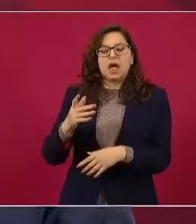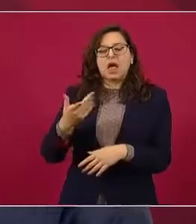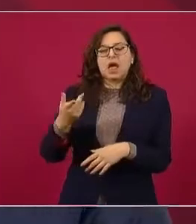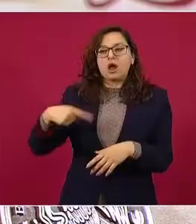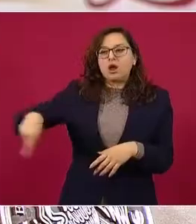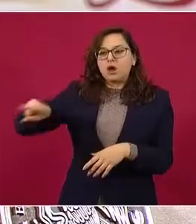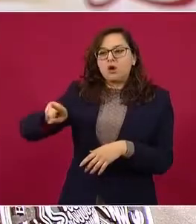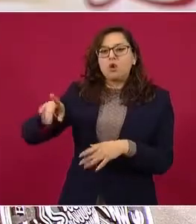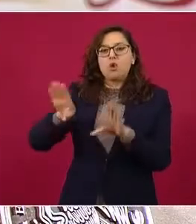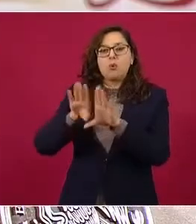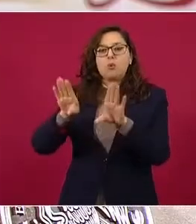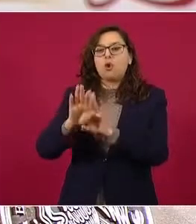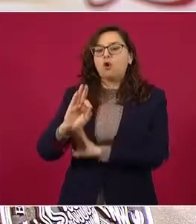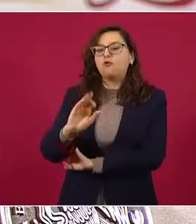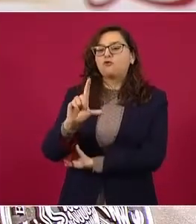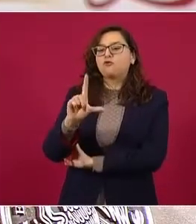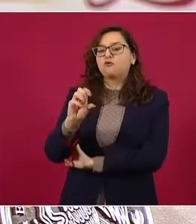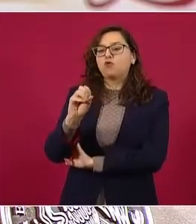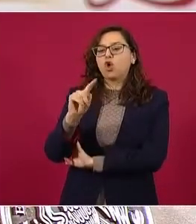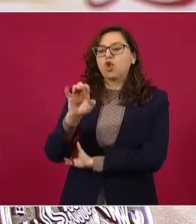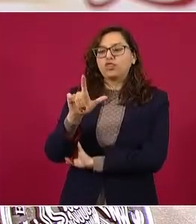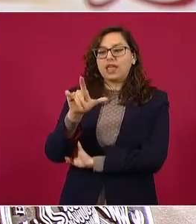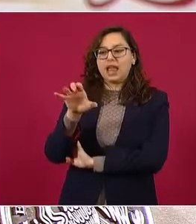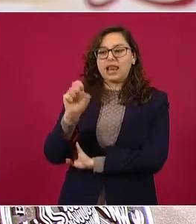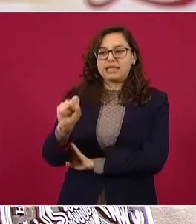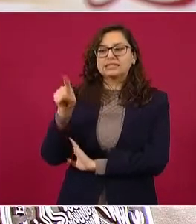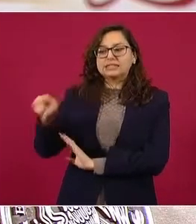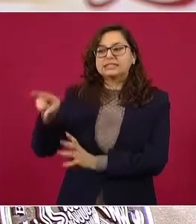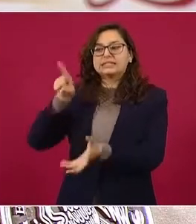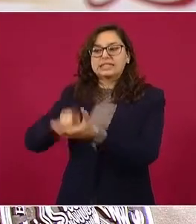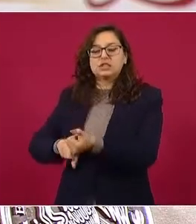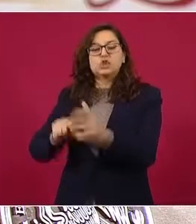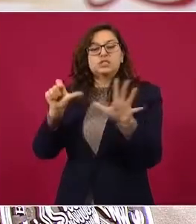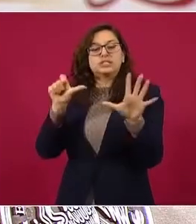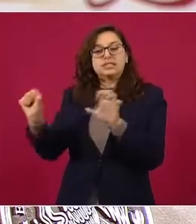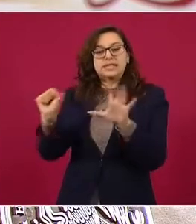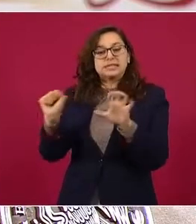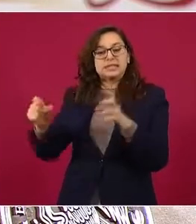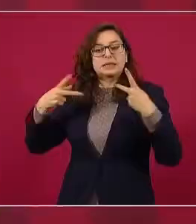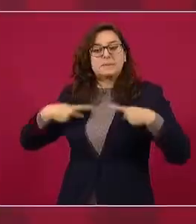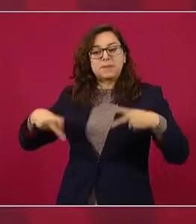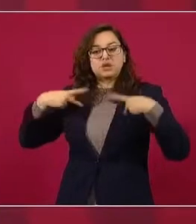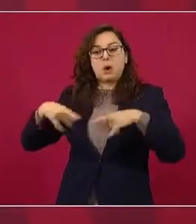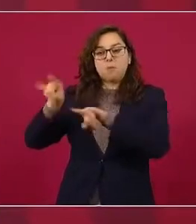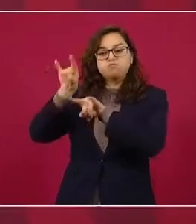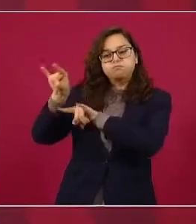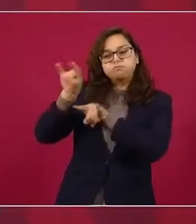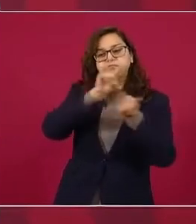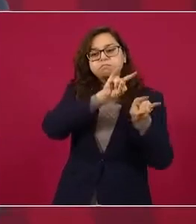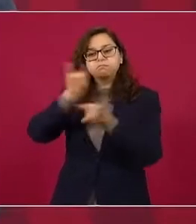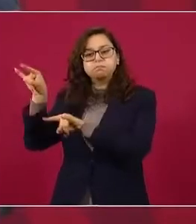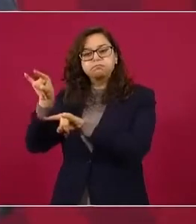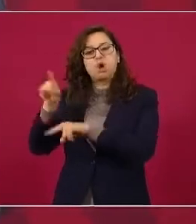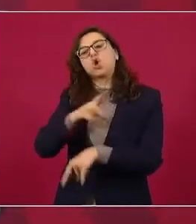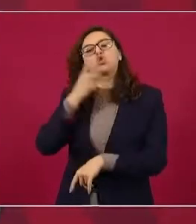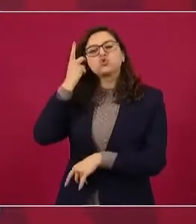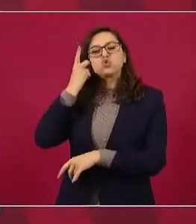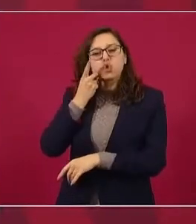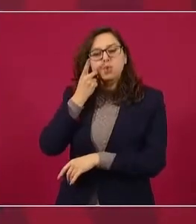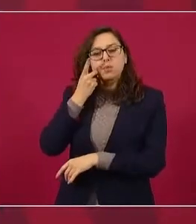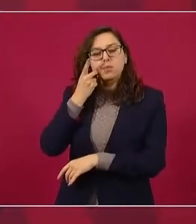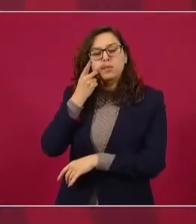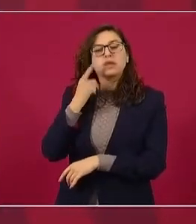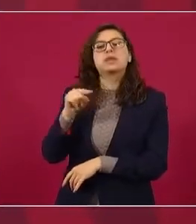grandes con capacidad para 600 personas, para que duerman 600 personas, que